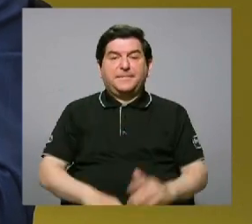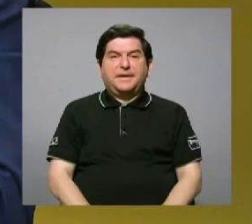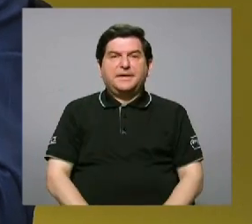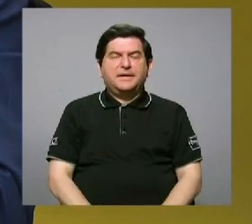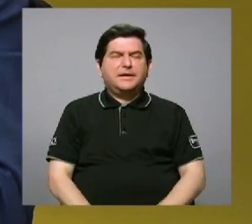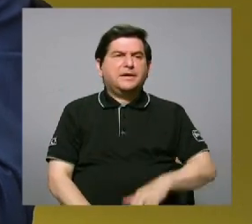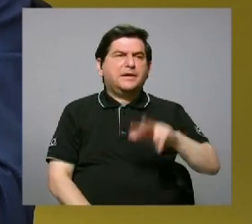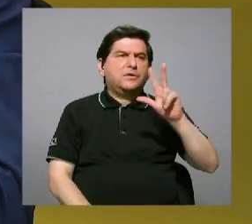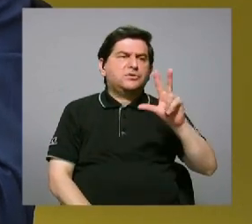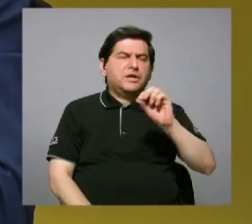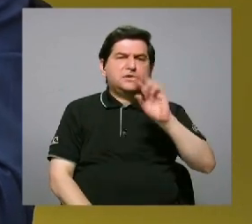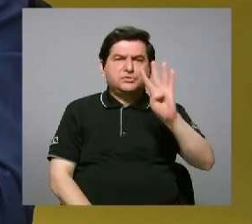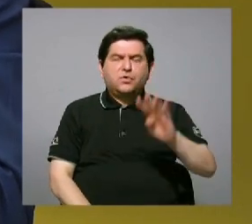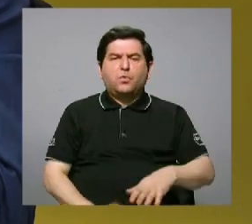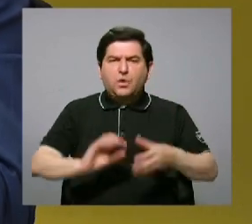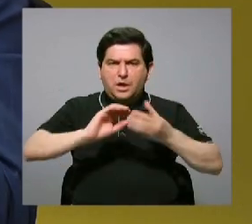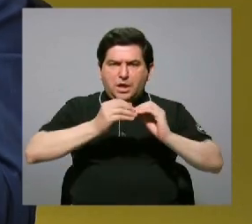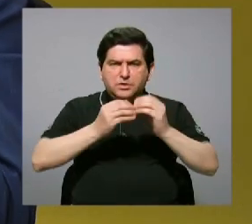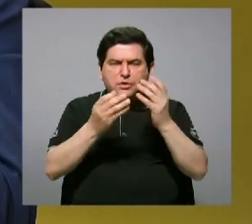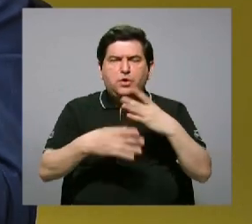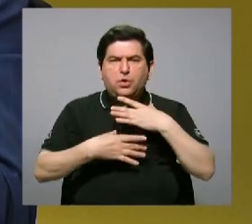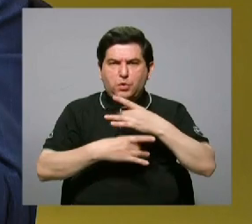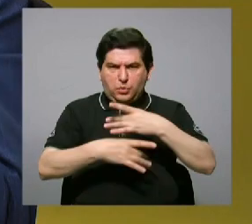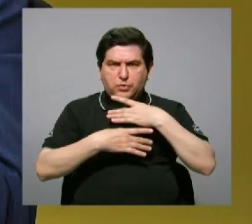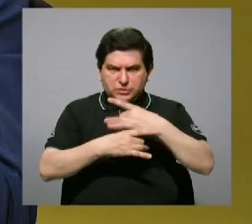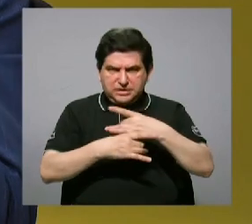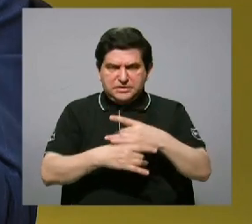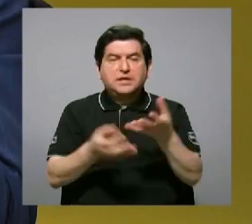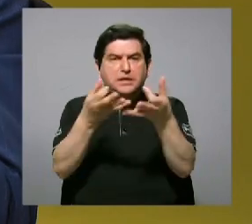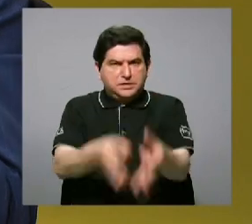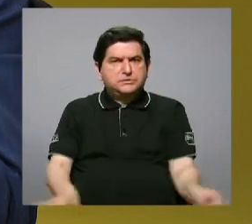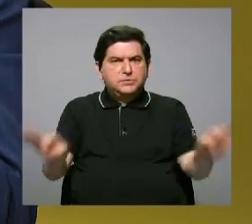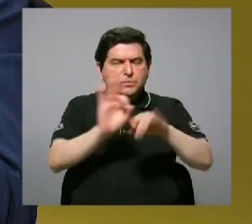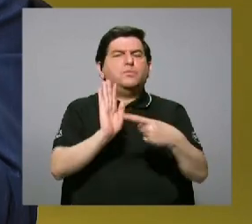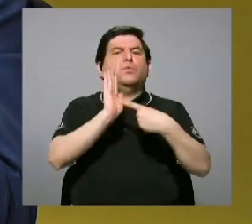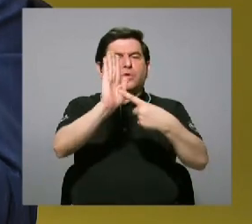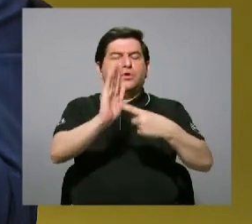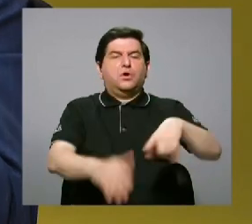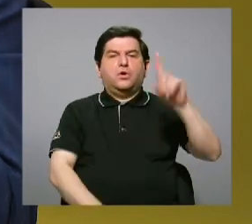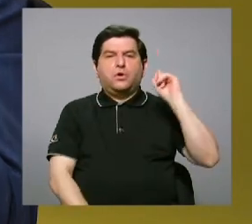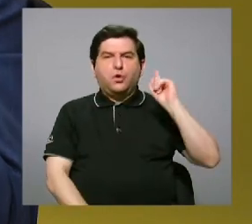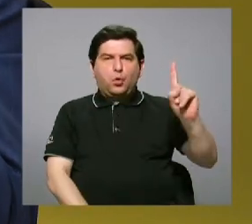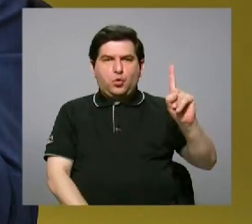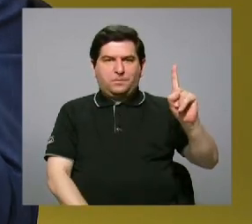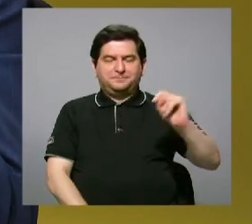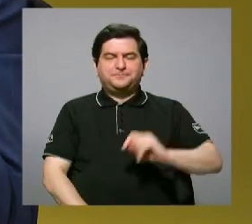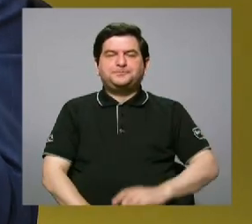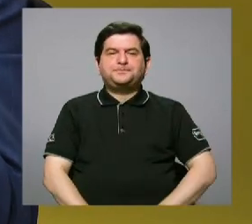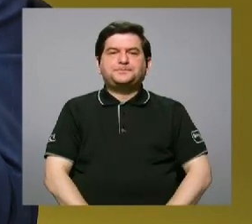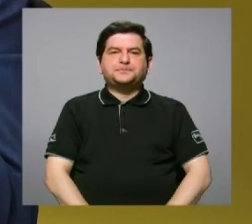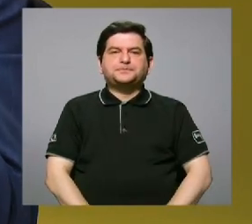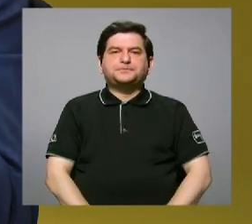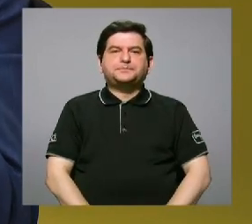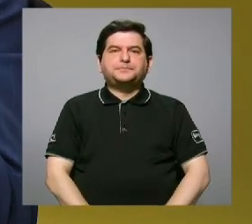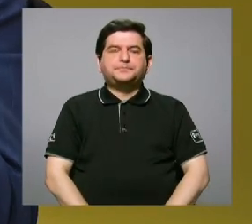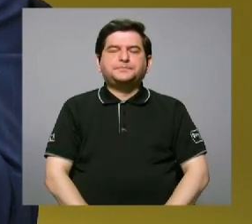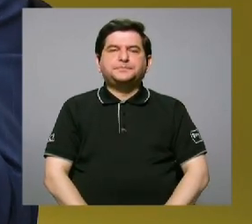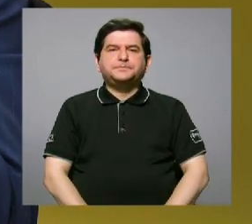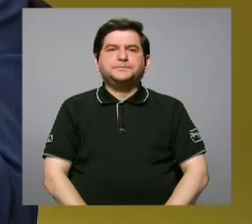como 3 o 4 datos interesantes, Juan, que parece importante rescatarlos. Uno es, por un